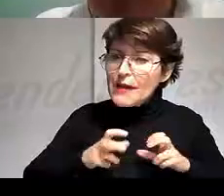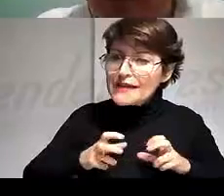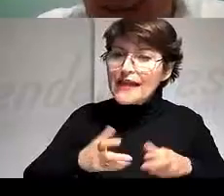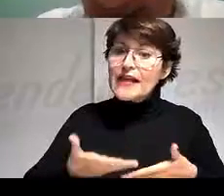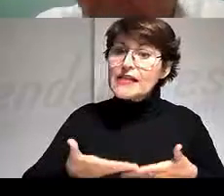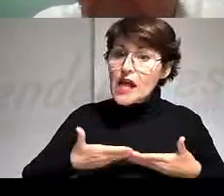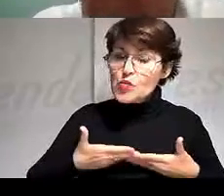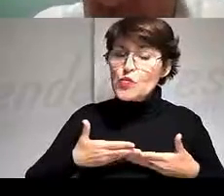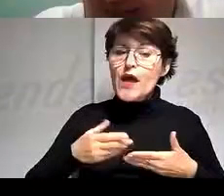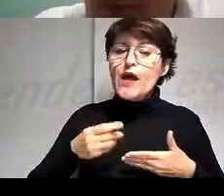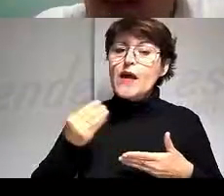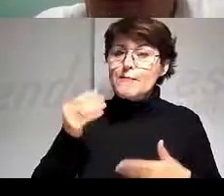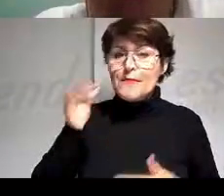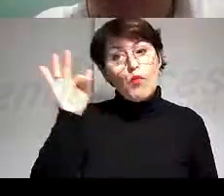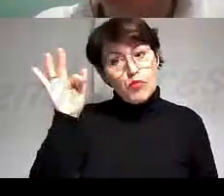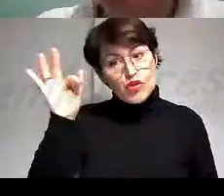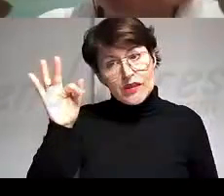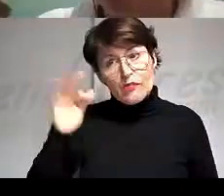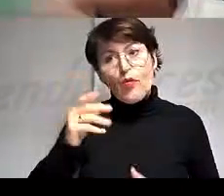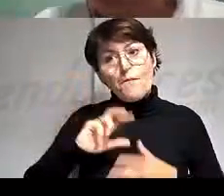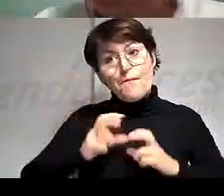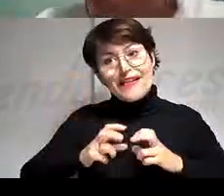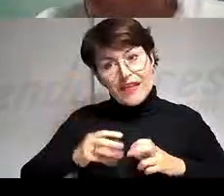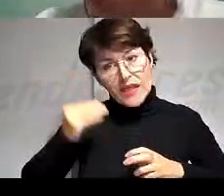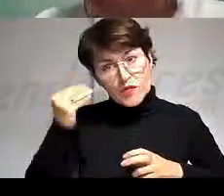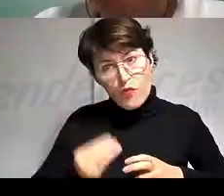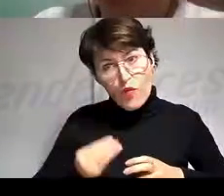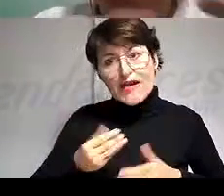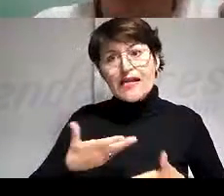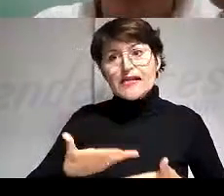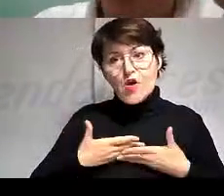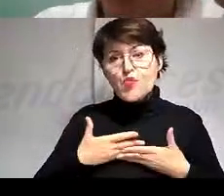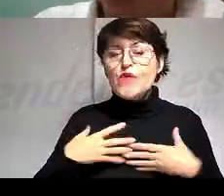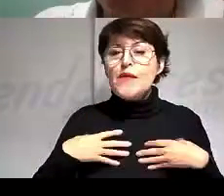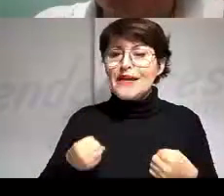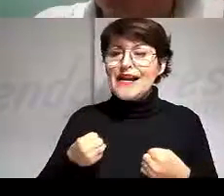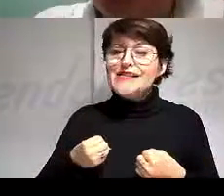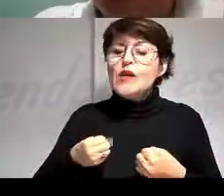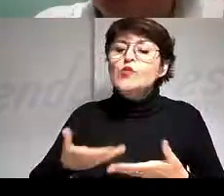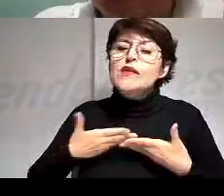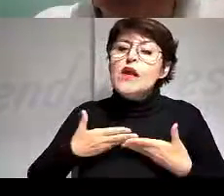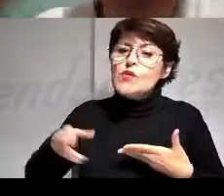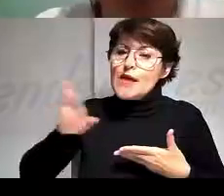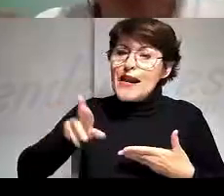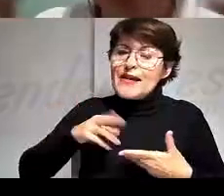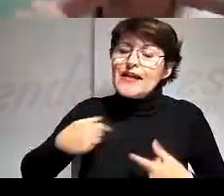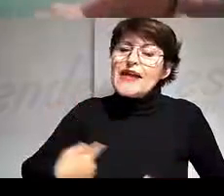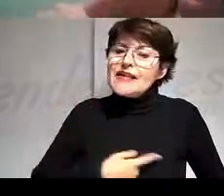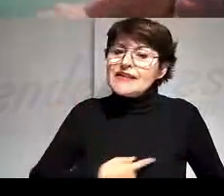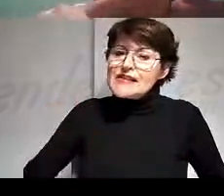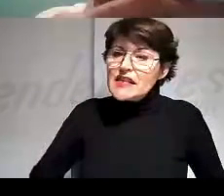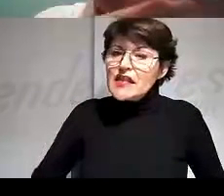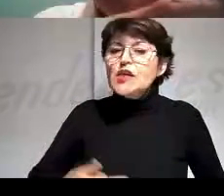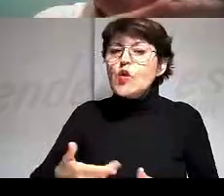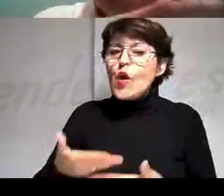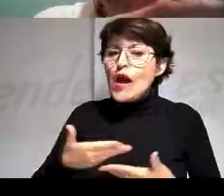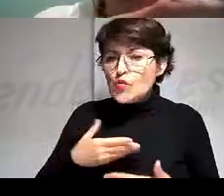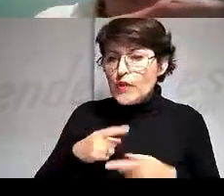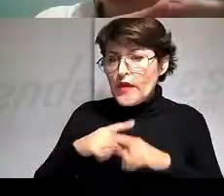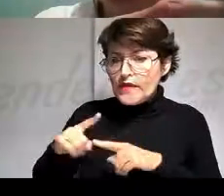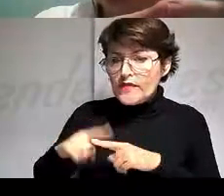proliferar las bacterias adecuadas para la salud y además nos ayuda pues, a reponer la membrana intestinal que a lo mejor está dañada,